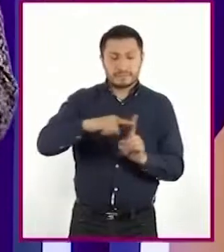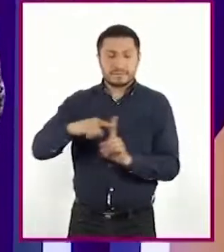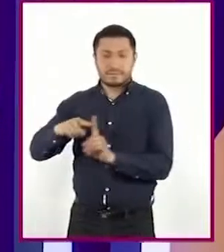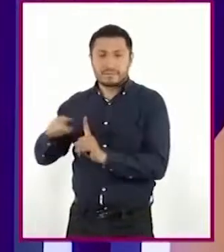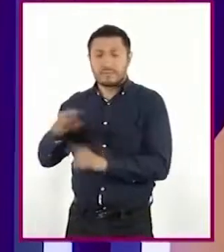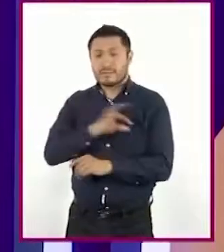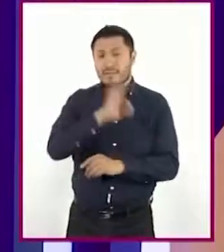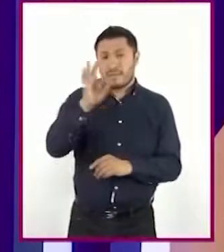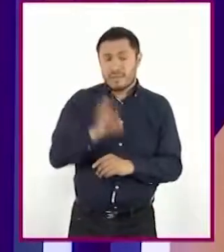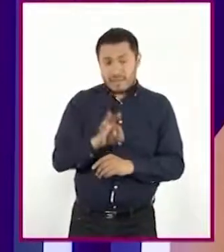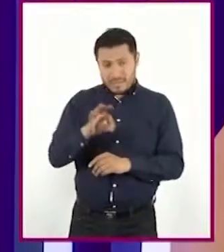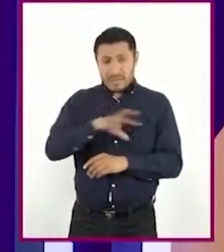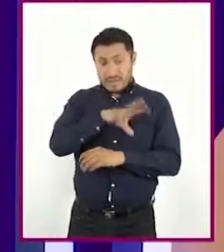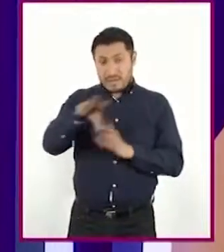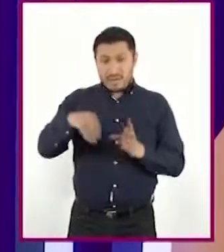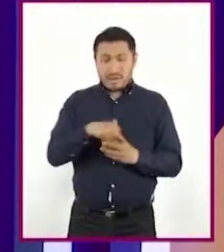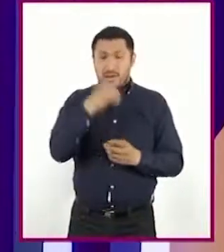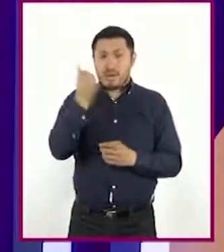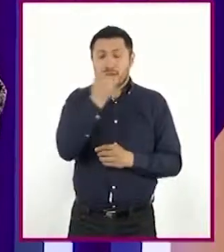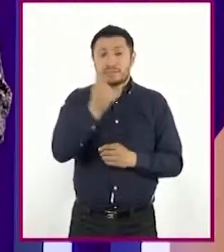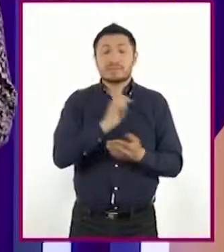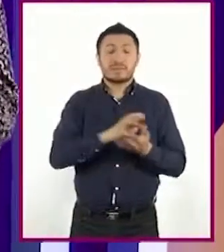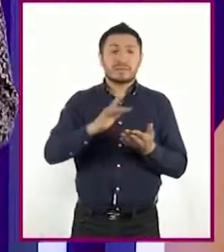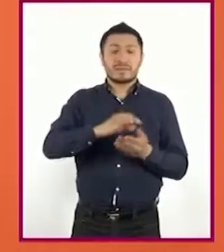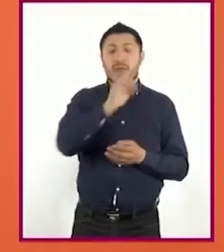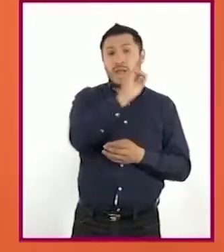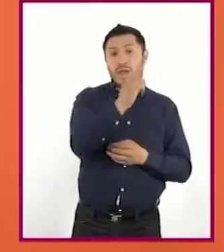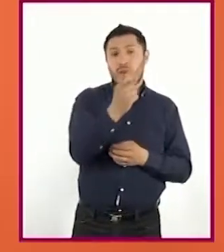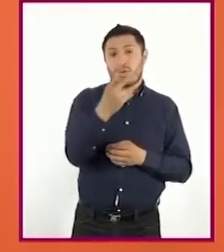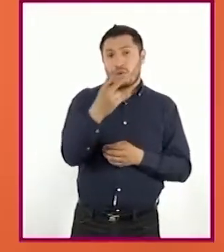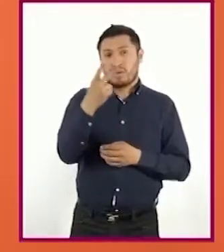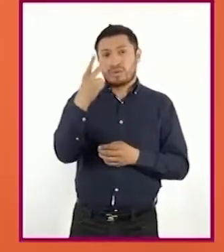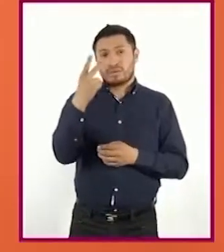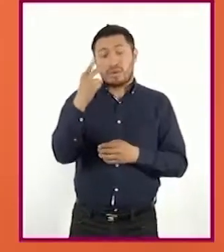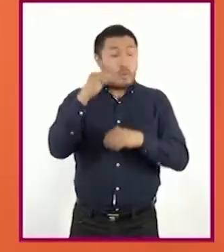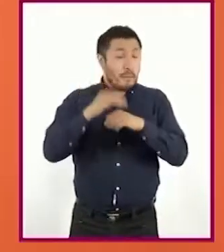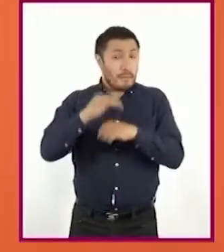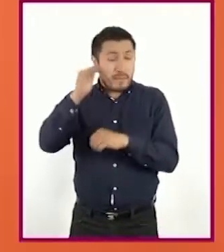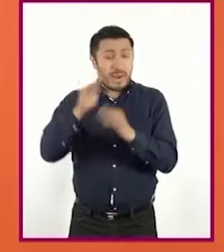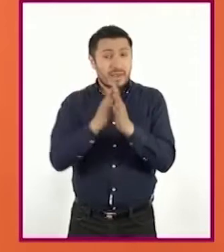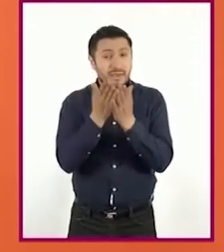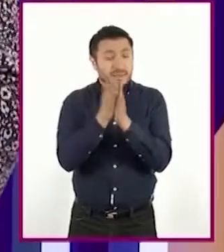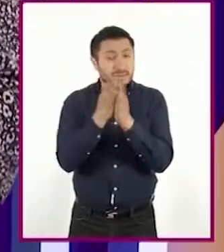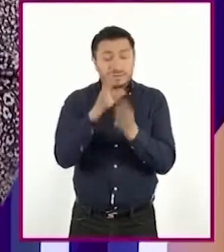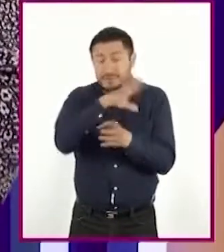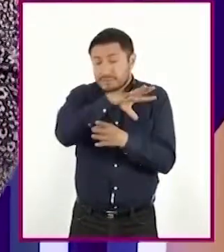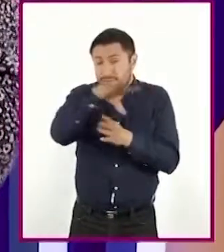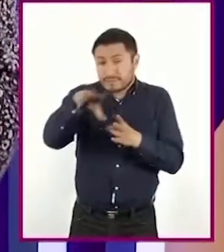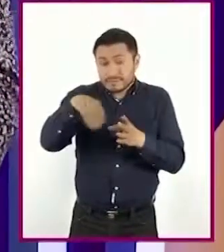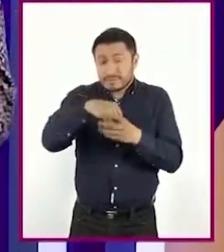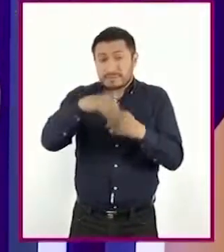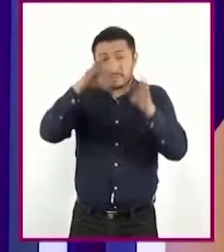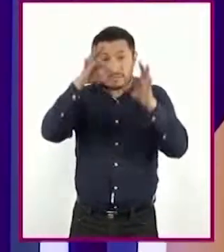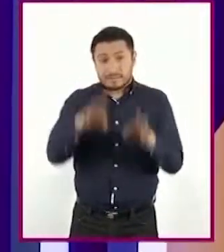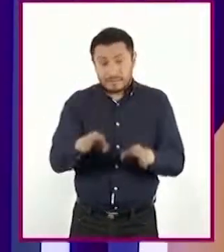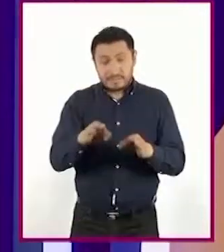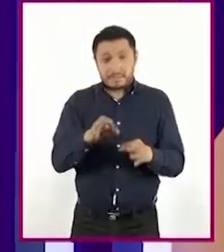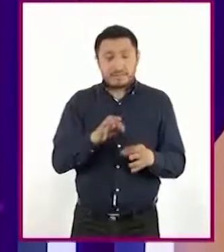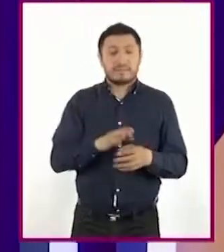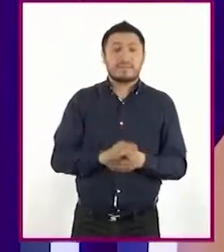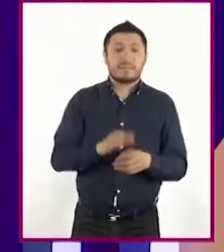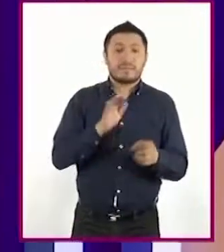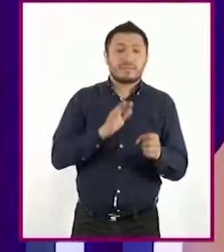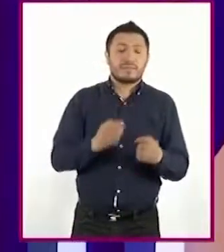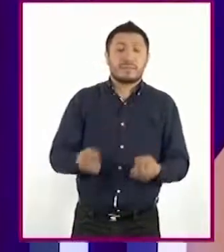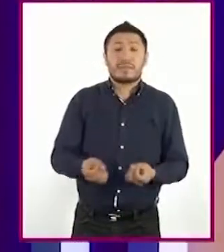alumnos que han leído 0, 1, 2 o más libros completos, ¿en cuál número de libros